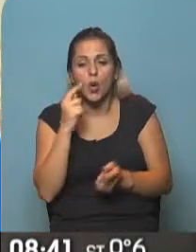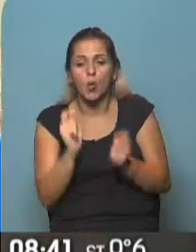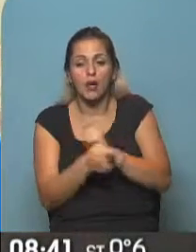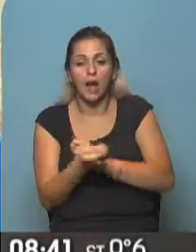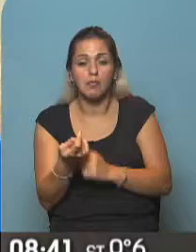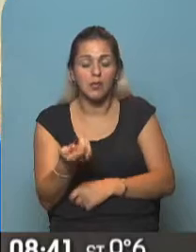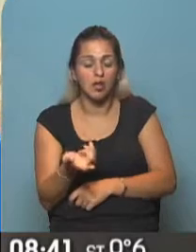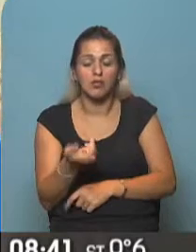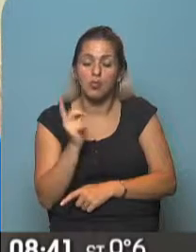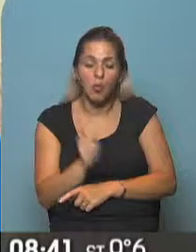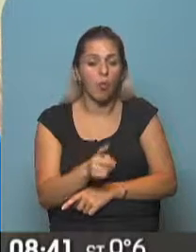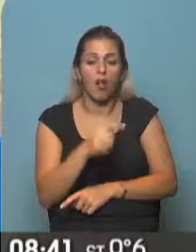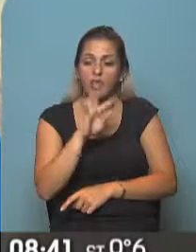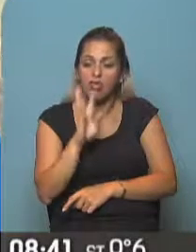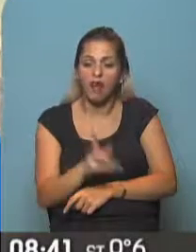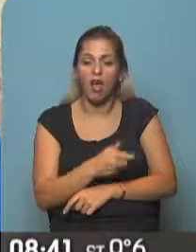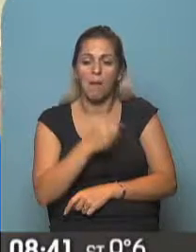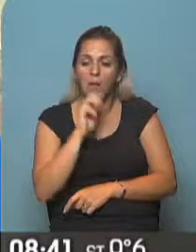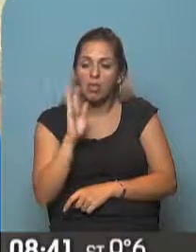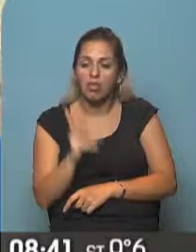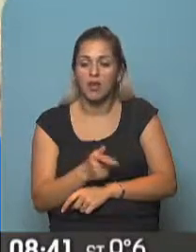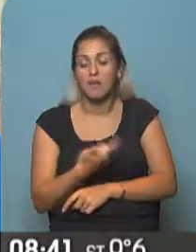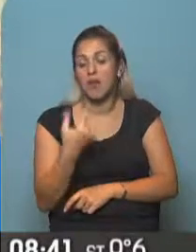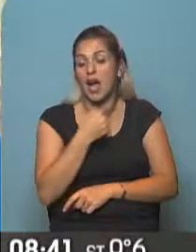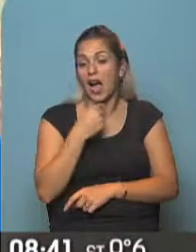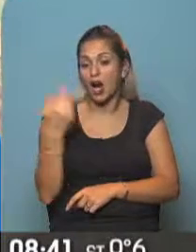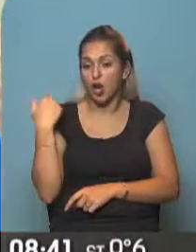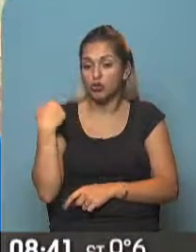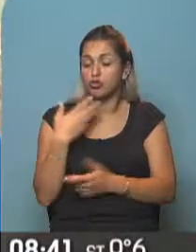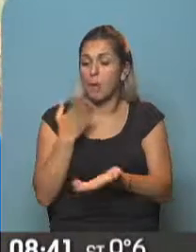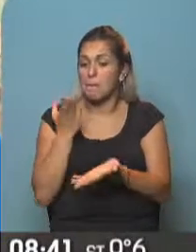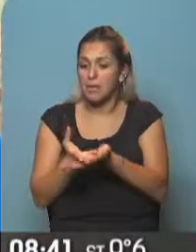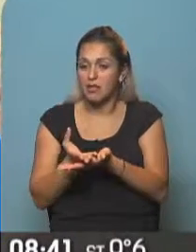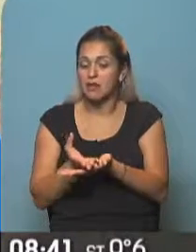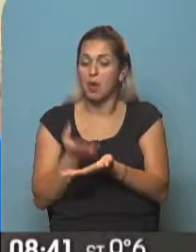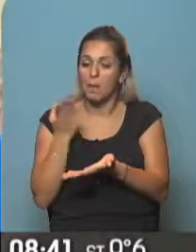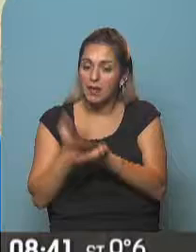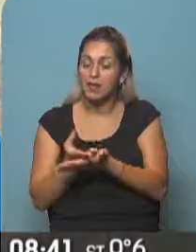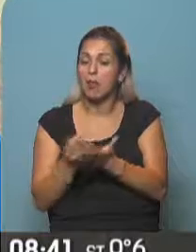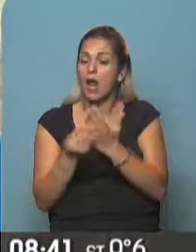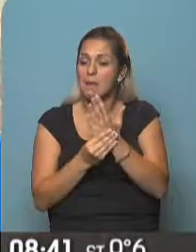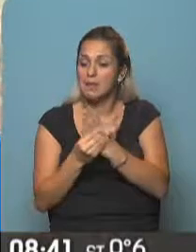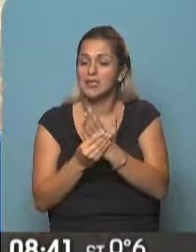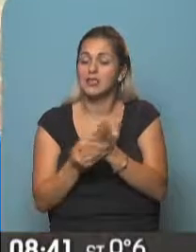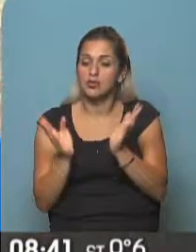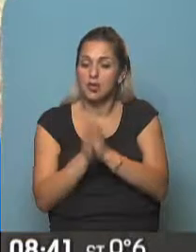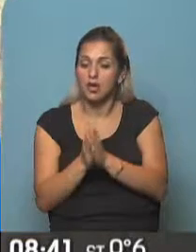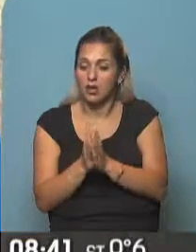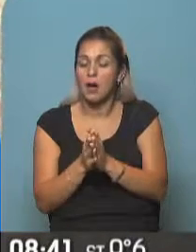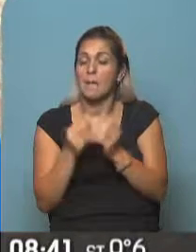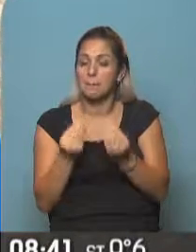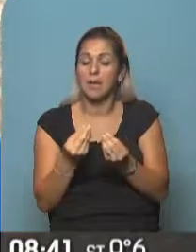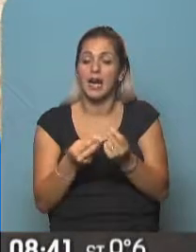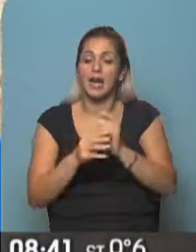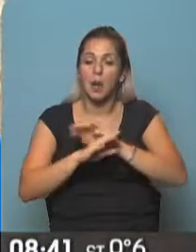sigue trampeando también y desde agosto hemos solicitado audiencia al ministro y un recurso de amparo para que